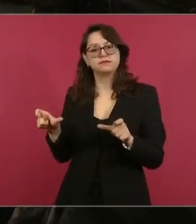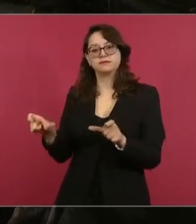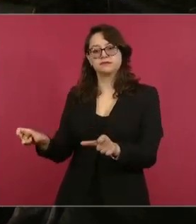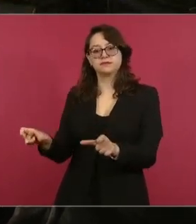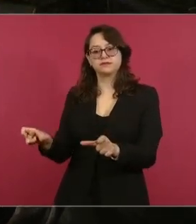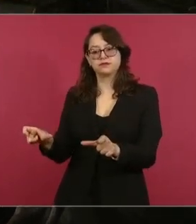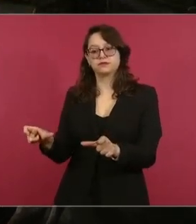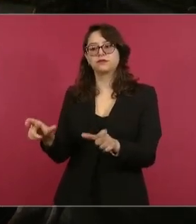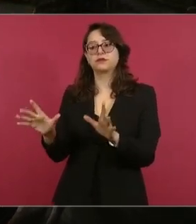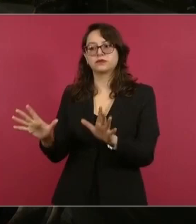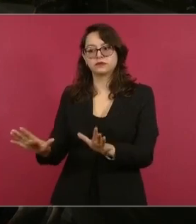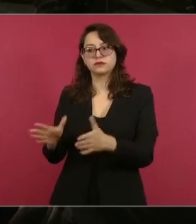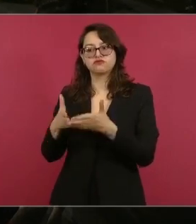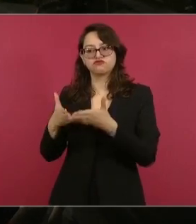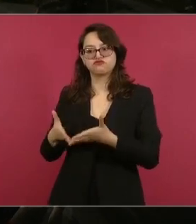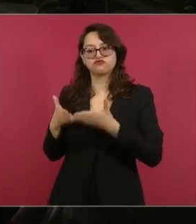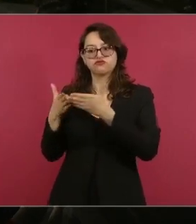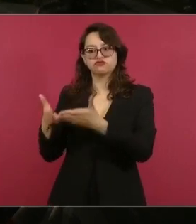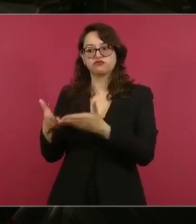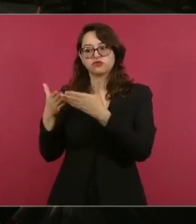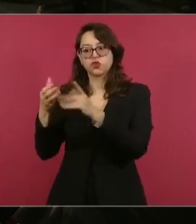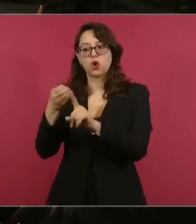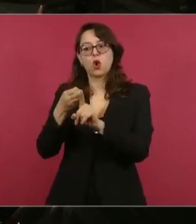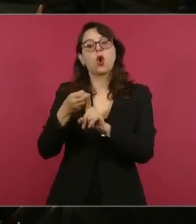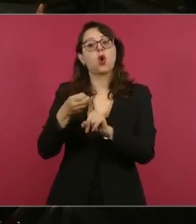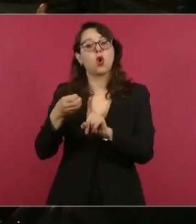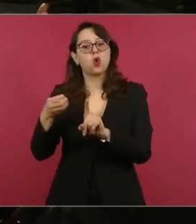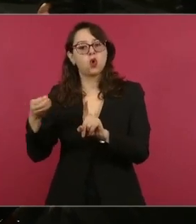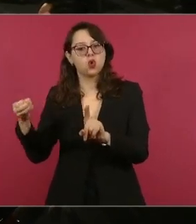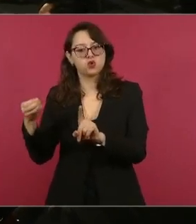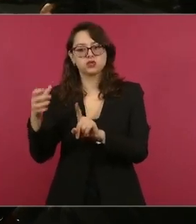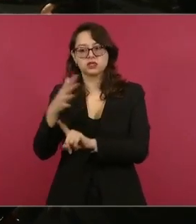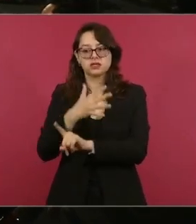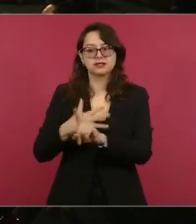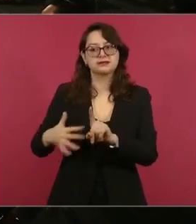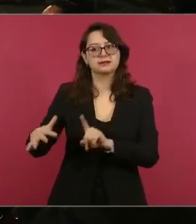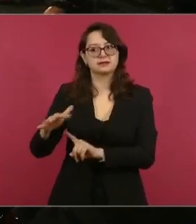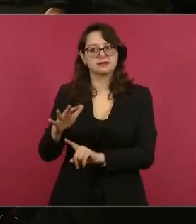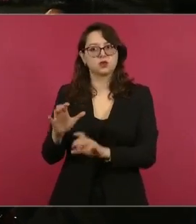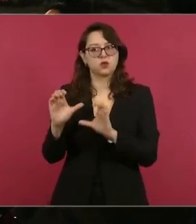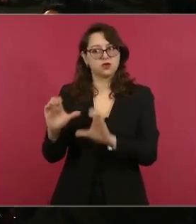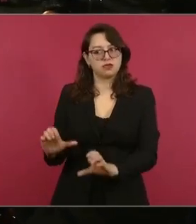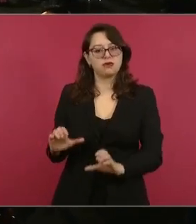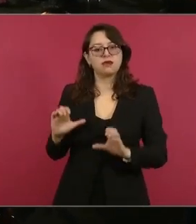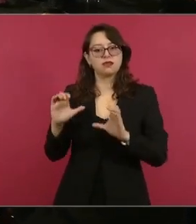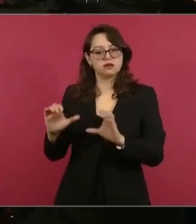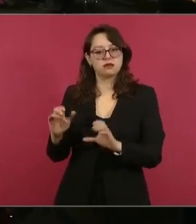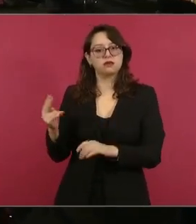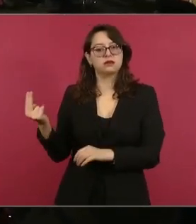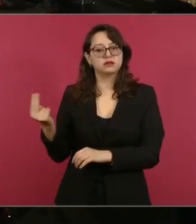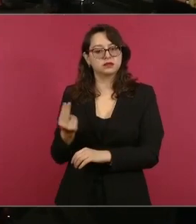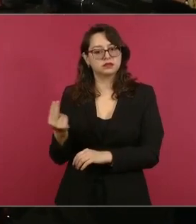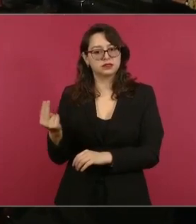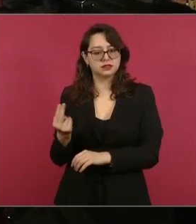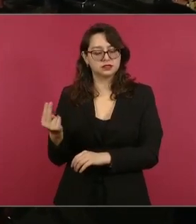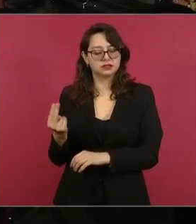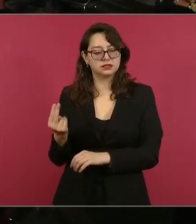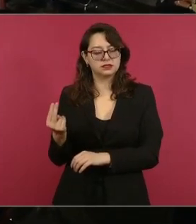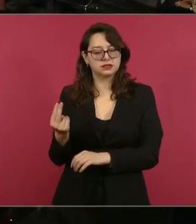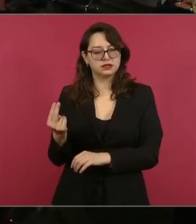de Acapulco, y con ello generar condiciones de seguridad y también permitir